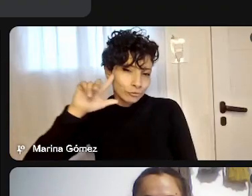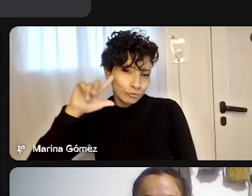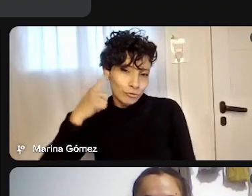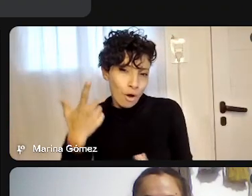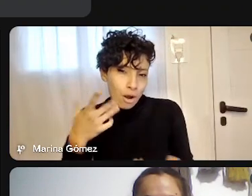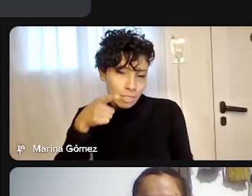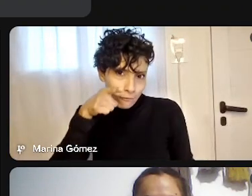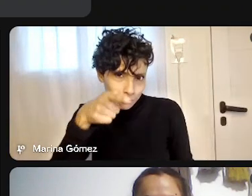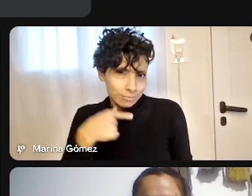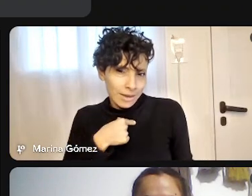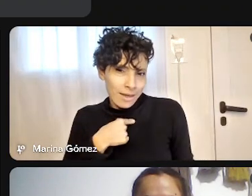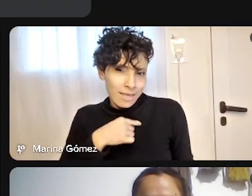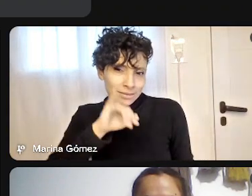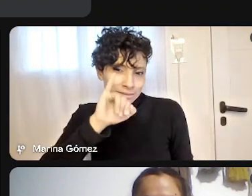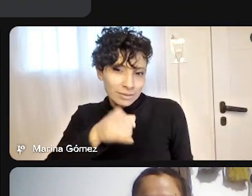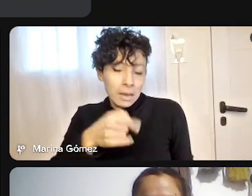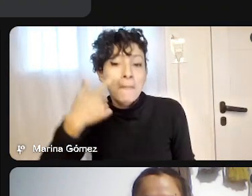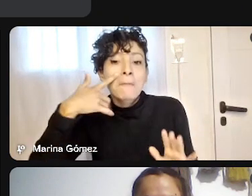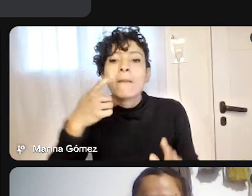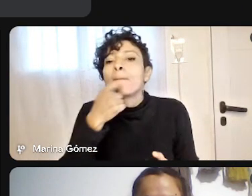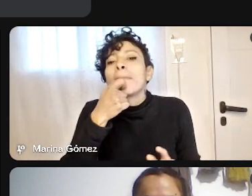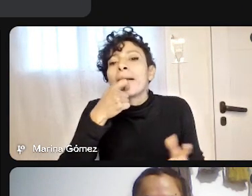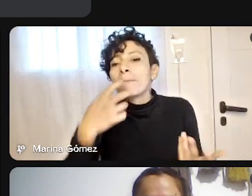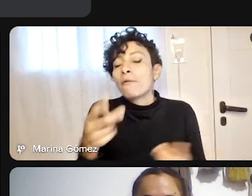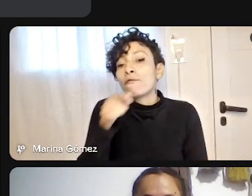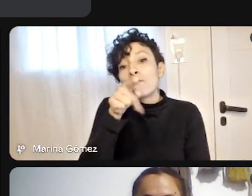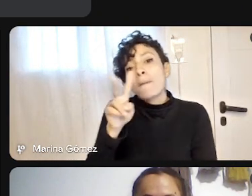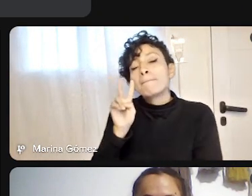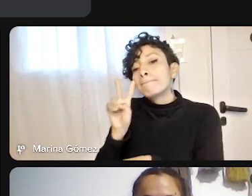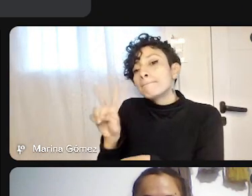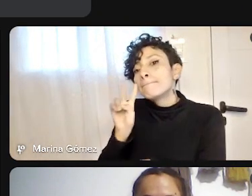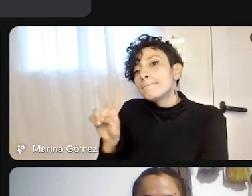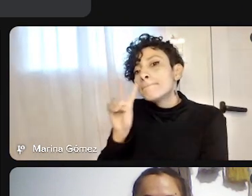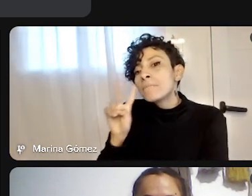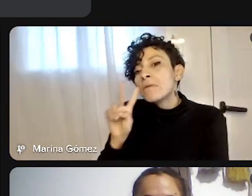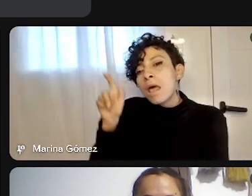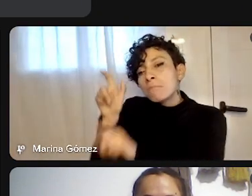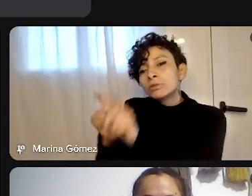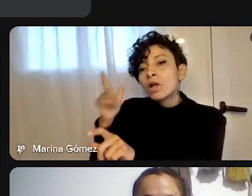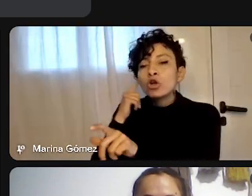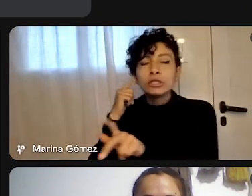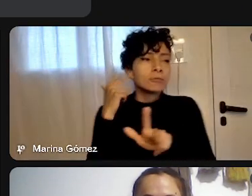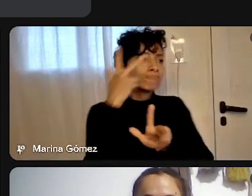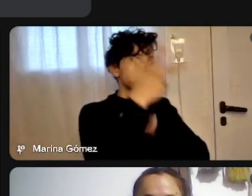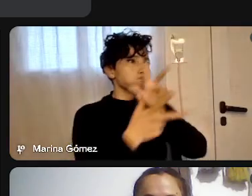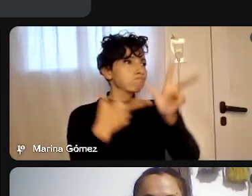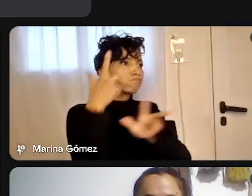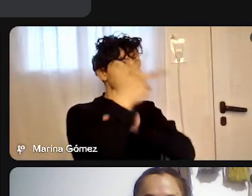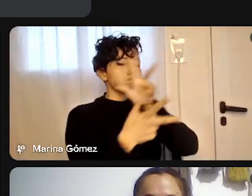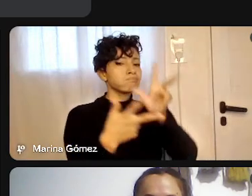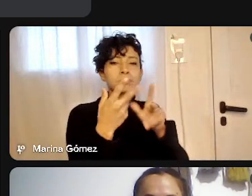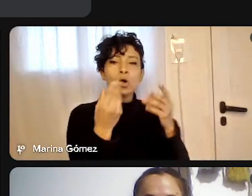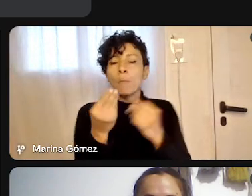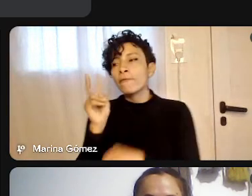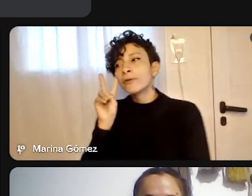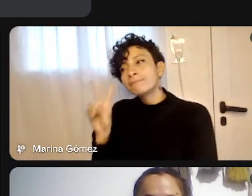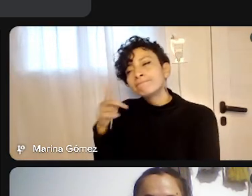para ver cómo vamos haciendo. No hay correcto, incorrecto, nadie va a retar a